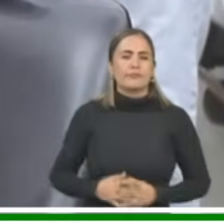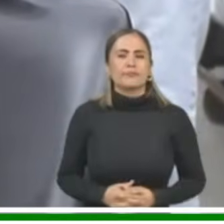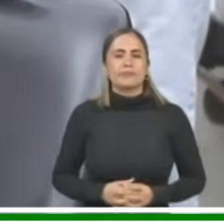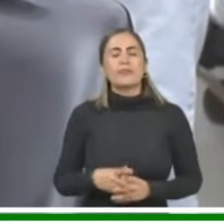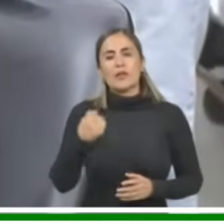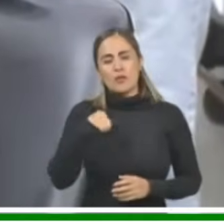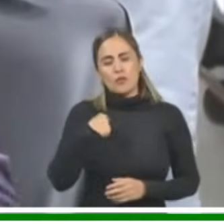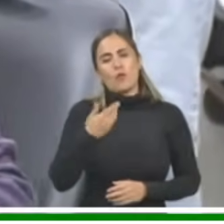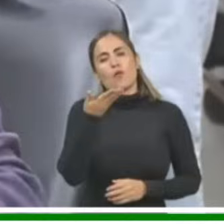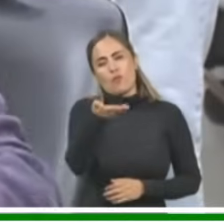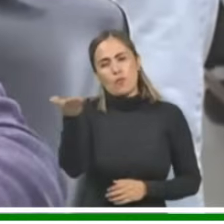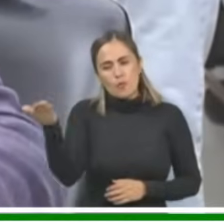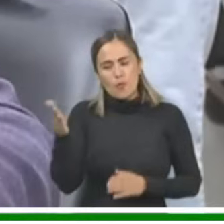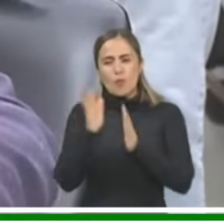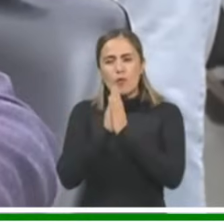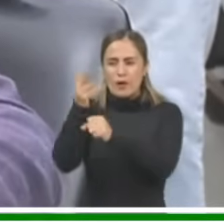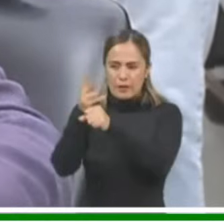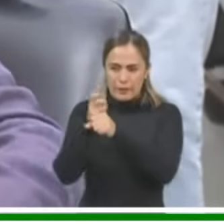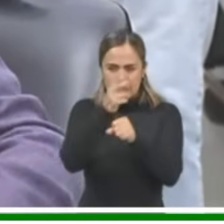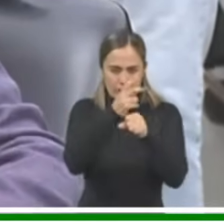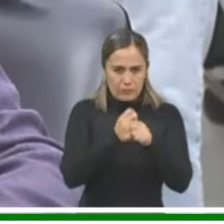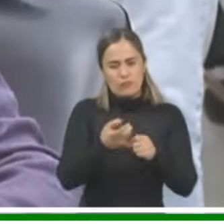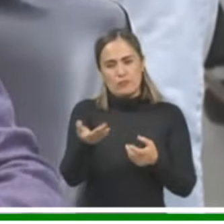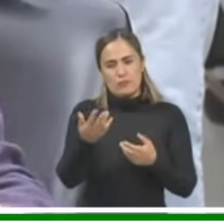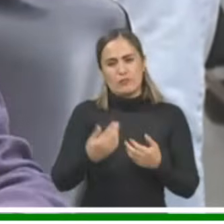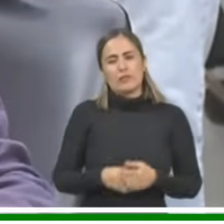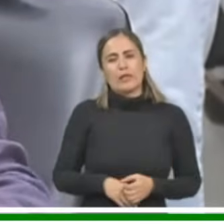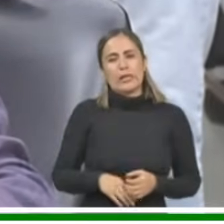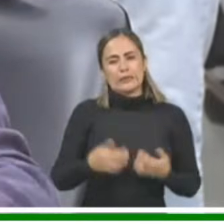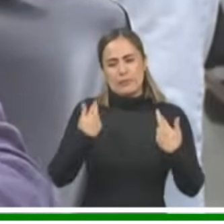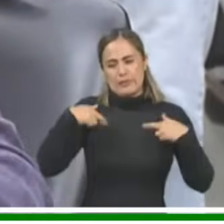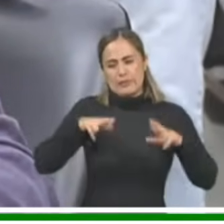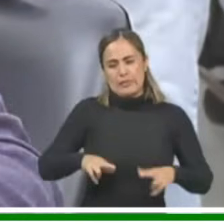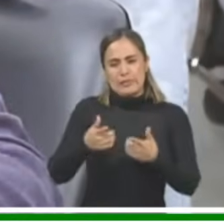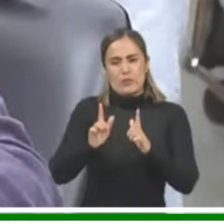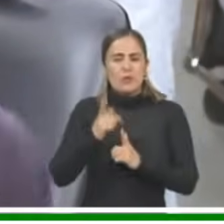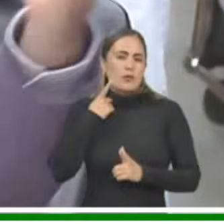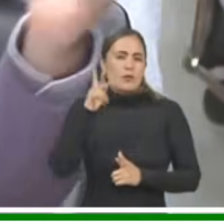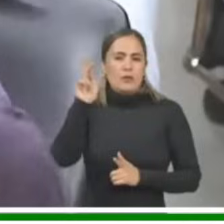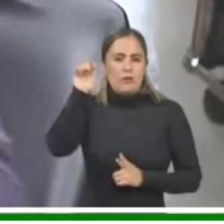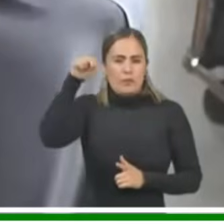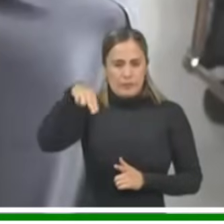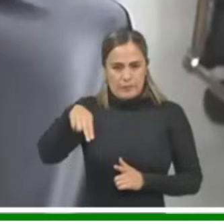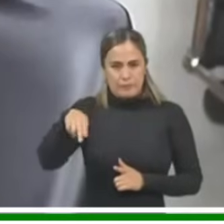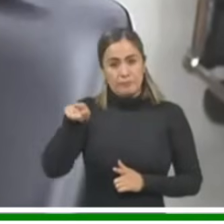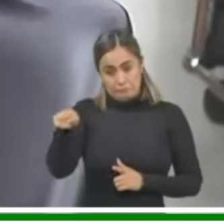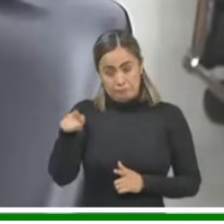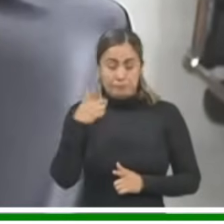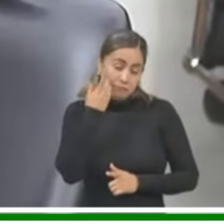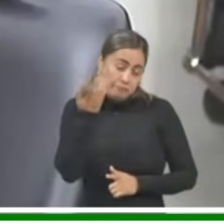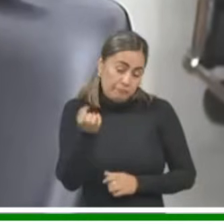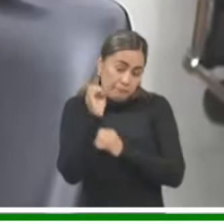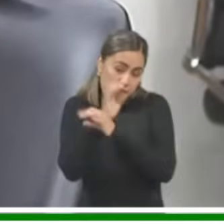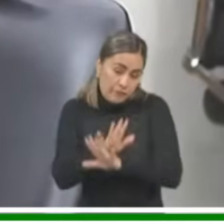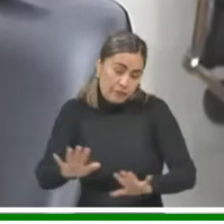para extender una invitación, señor representante del PAN, para, en su caso, que usted informe a